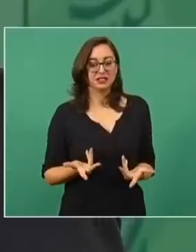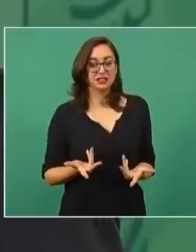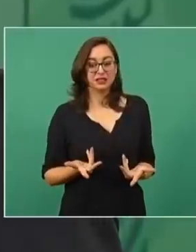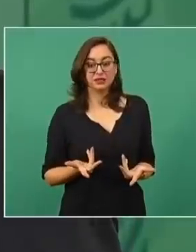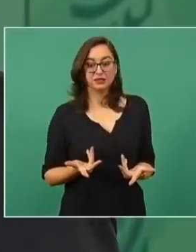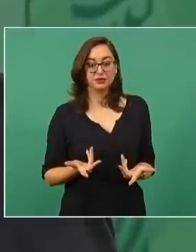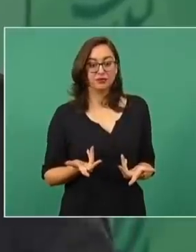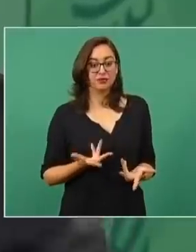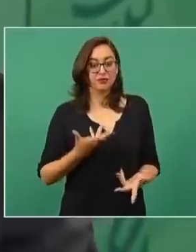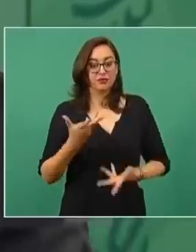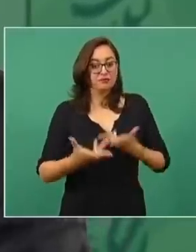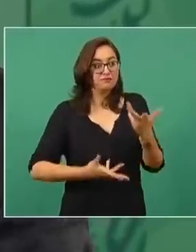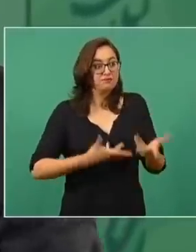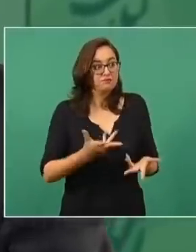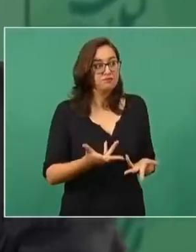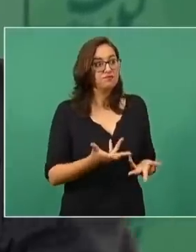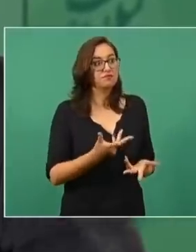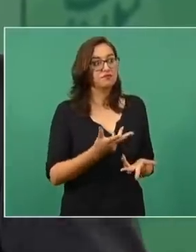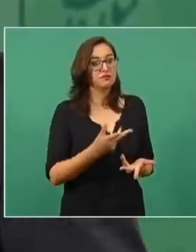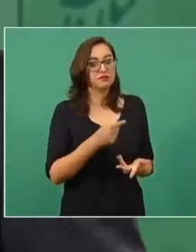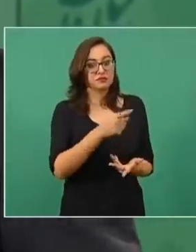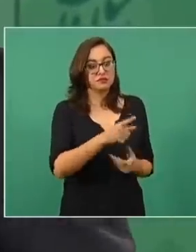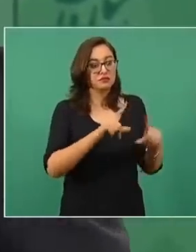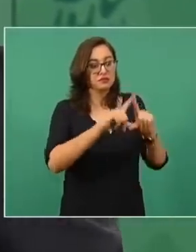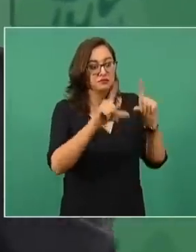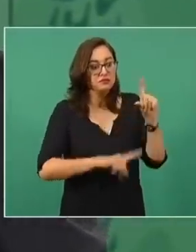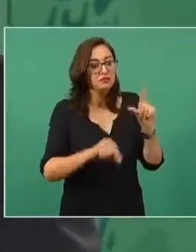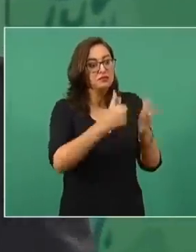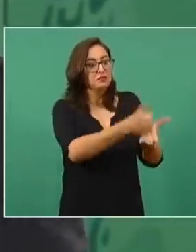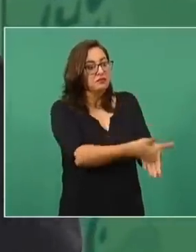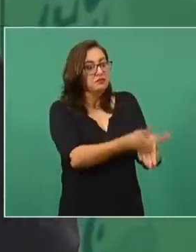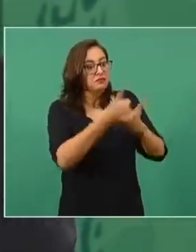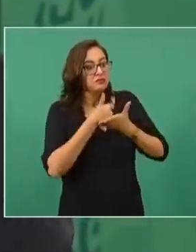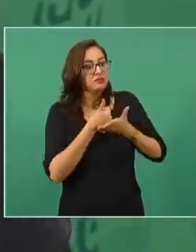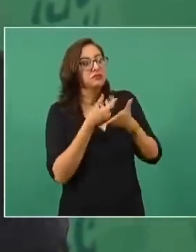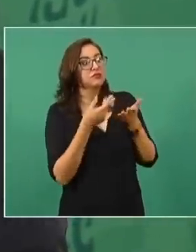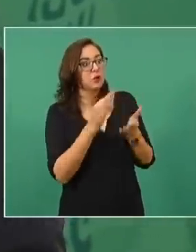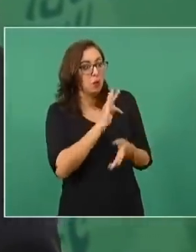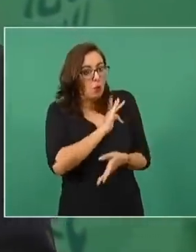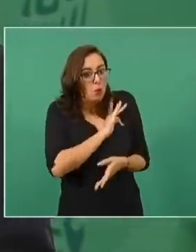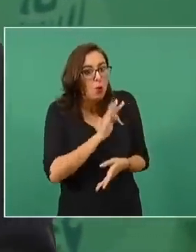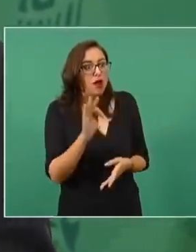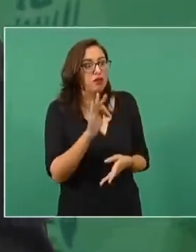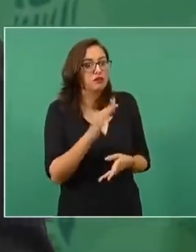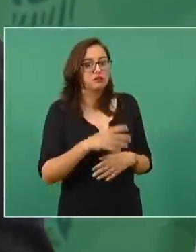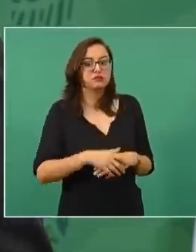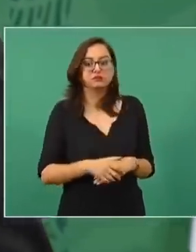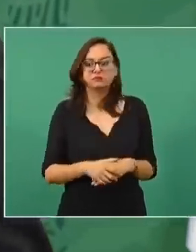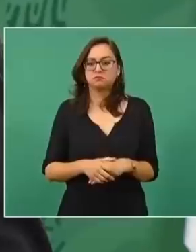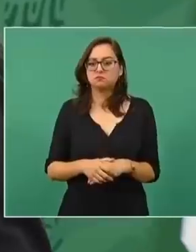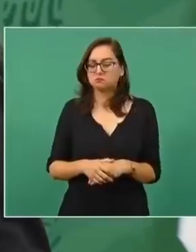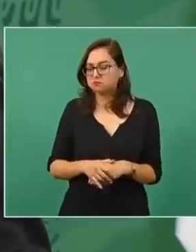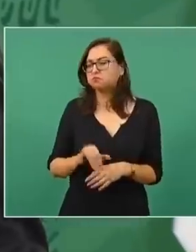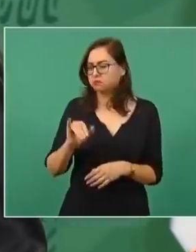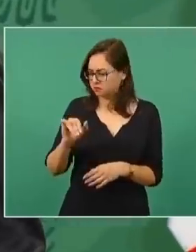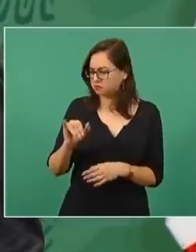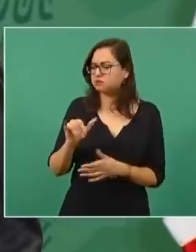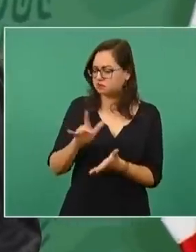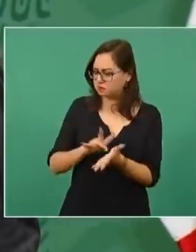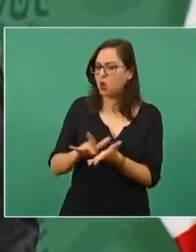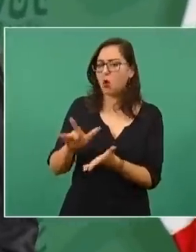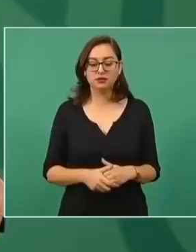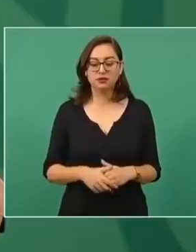nos puedes o nos pueden ayudar y le digo cuenta con nosotros